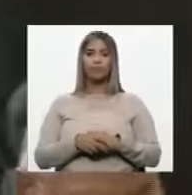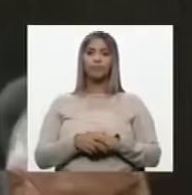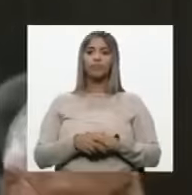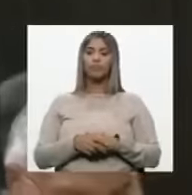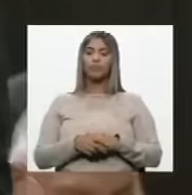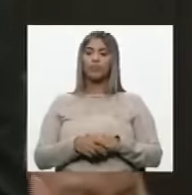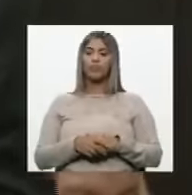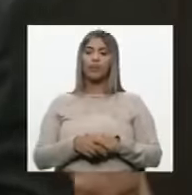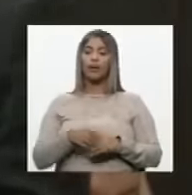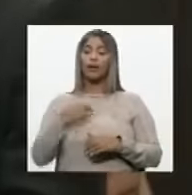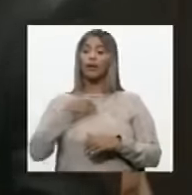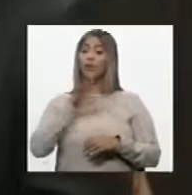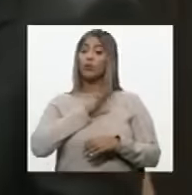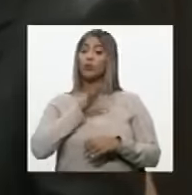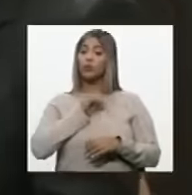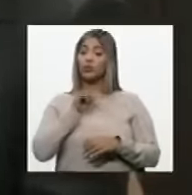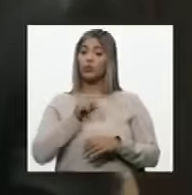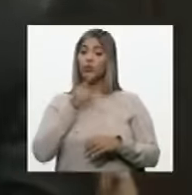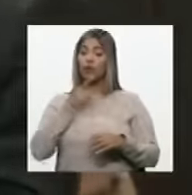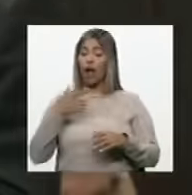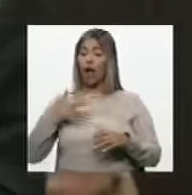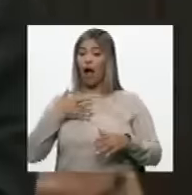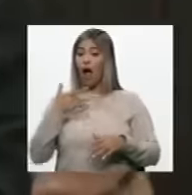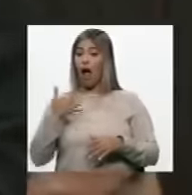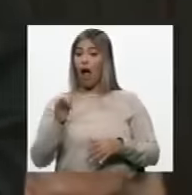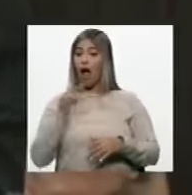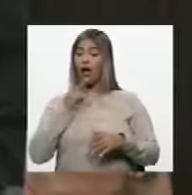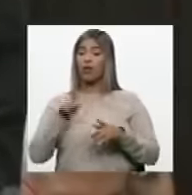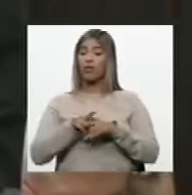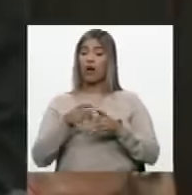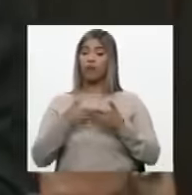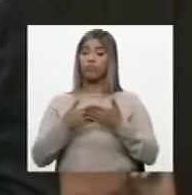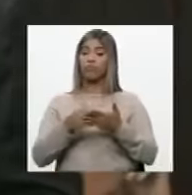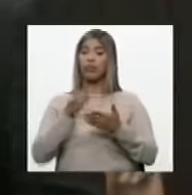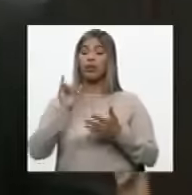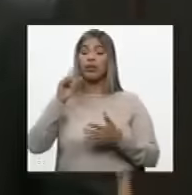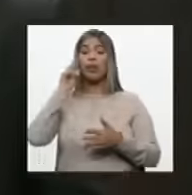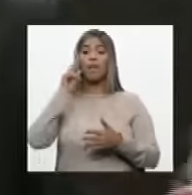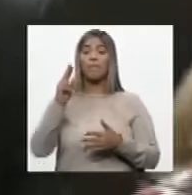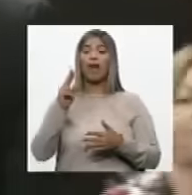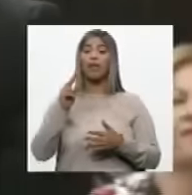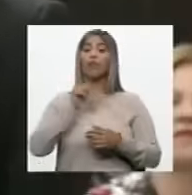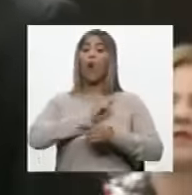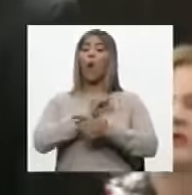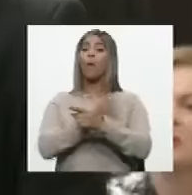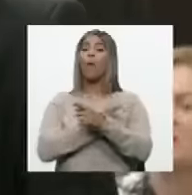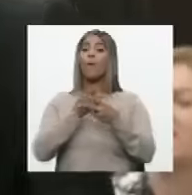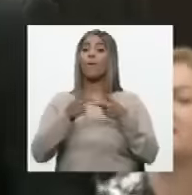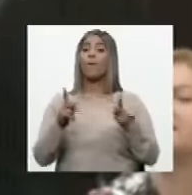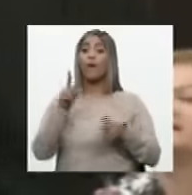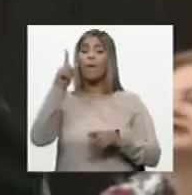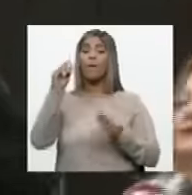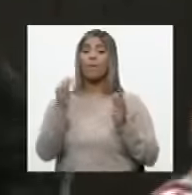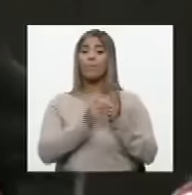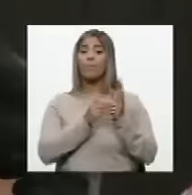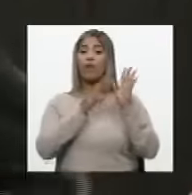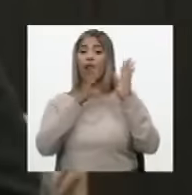septiembre. Nuestro partido goza de garantías y respeto por los poderes públicos.